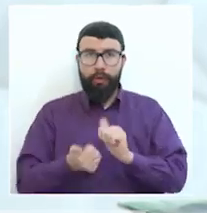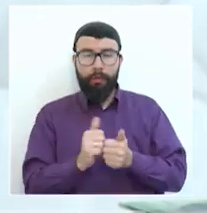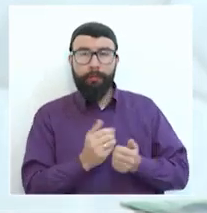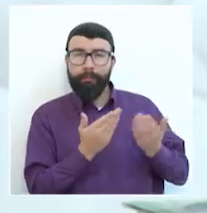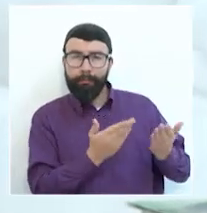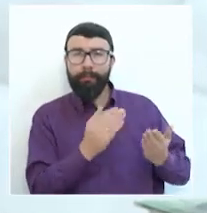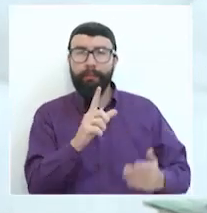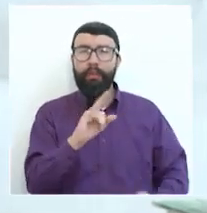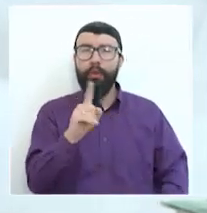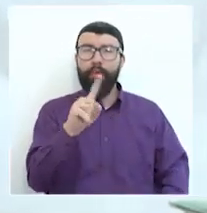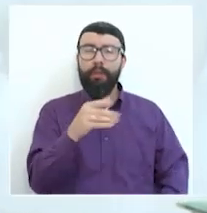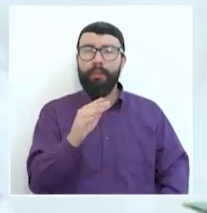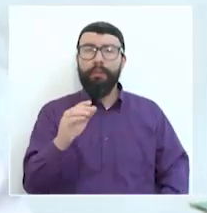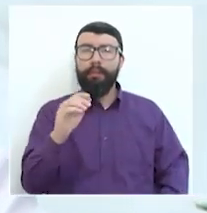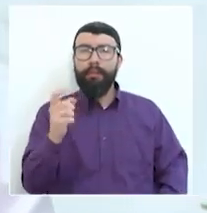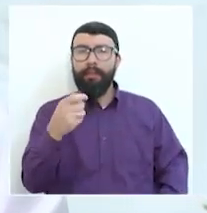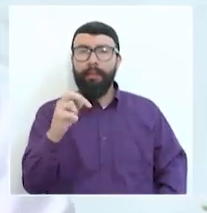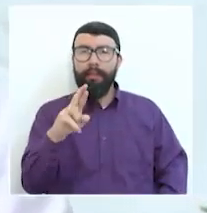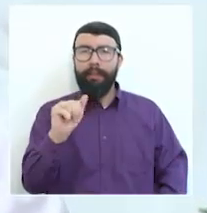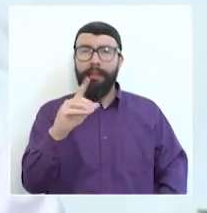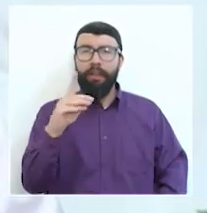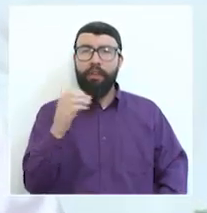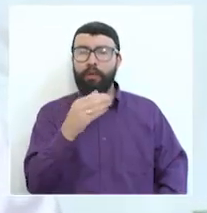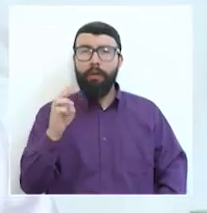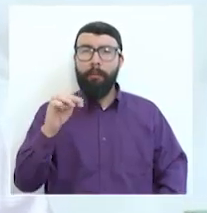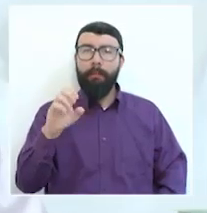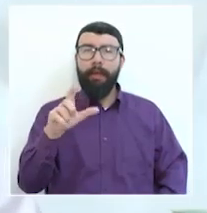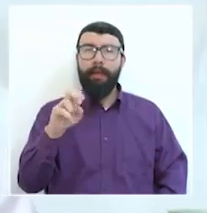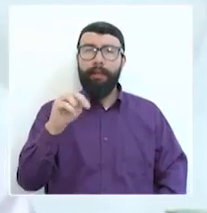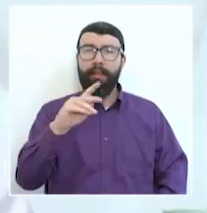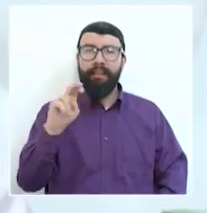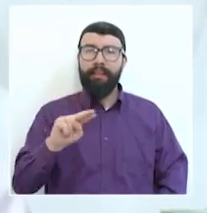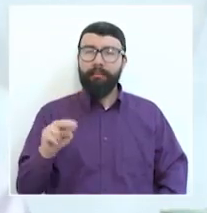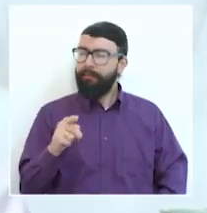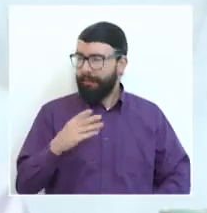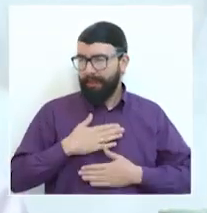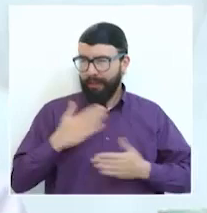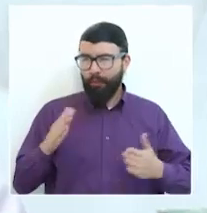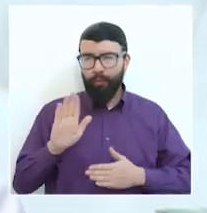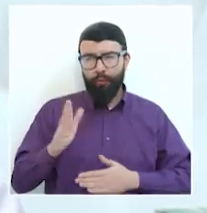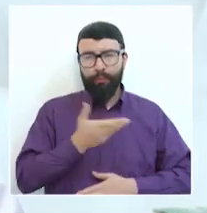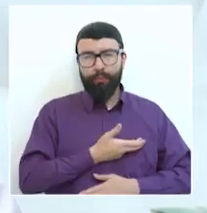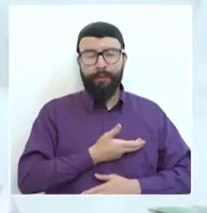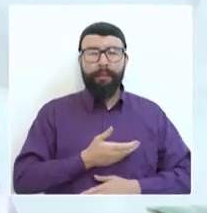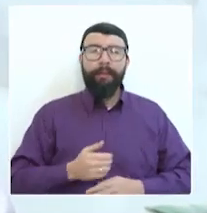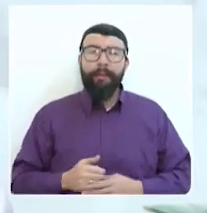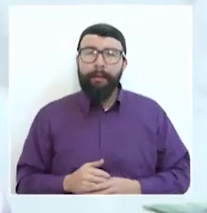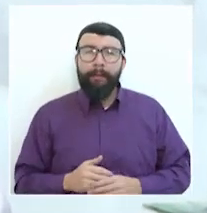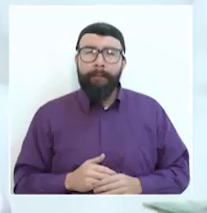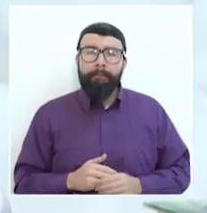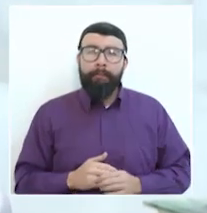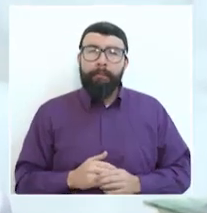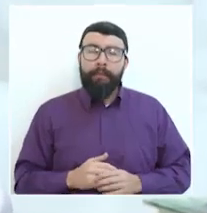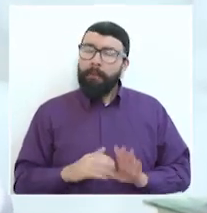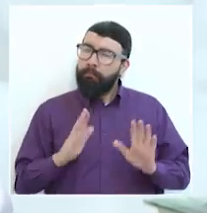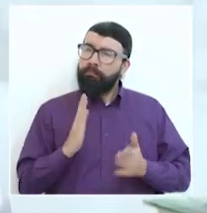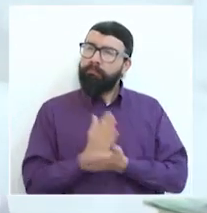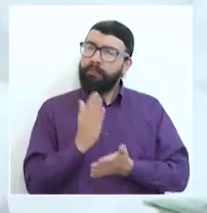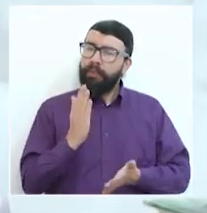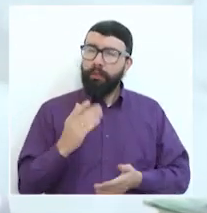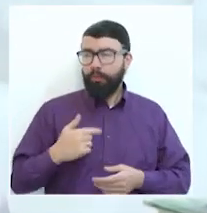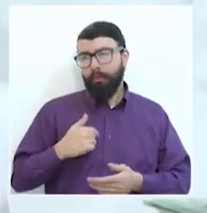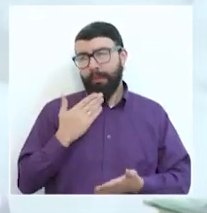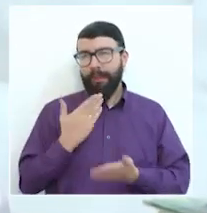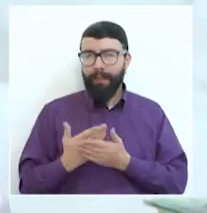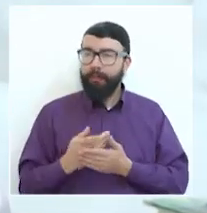Luis Giraldo Meléndez. Saluda a su mamá. Y entonces, yo casualmente, y yo le agradezco